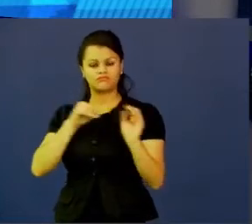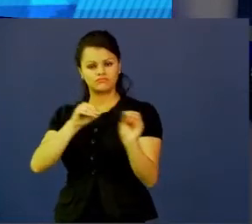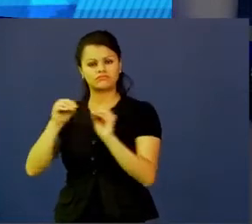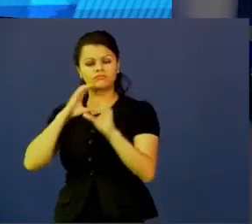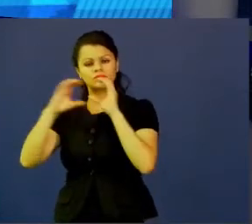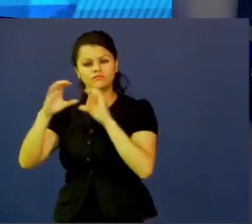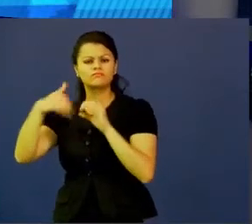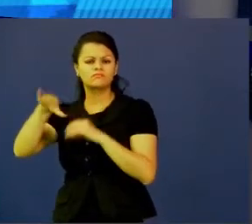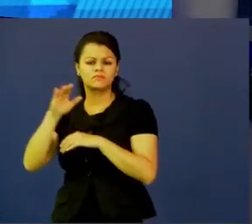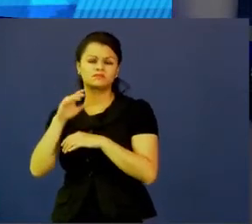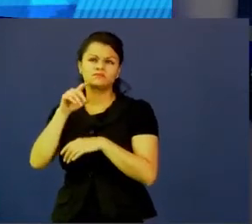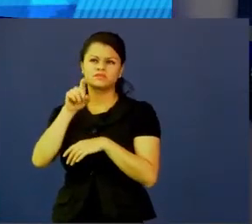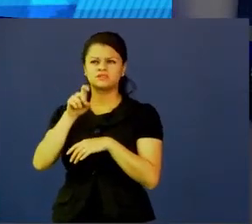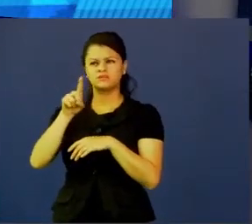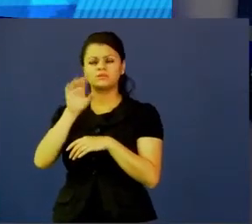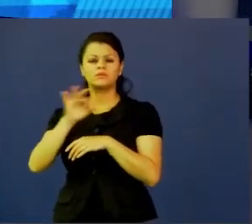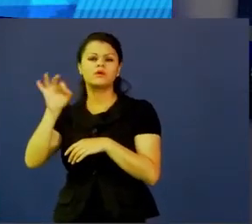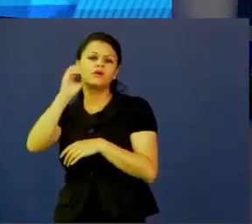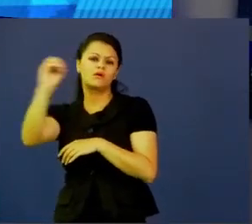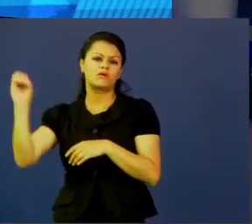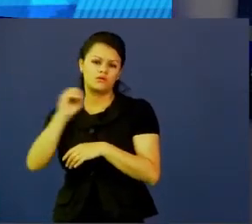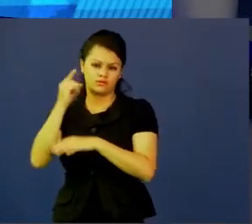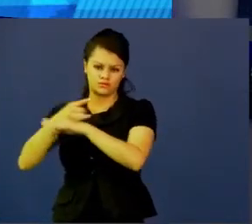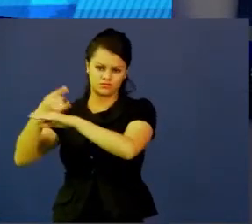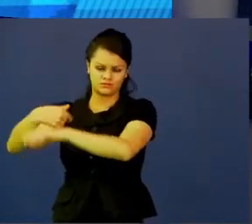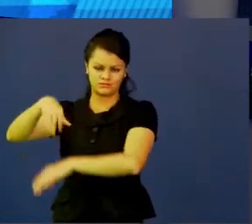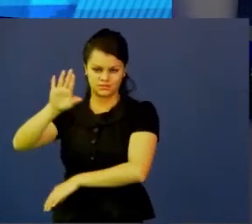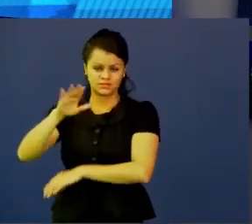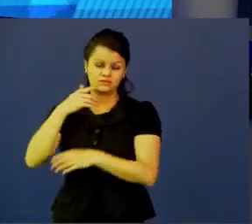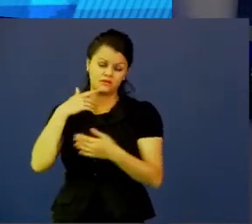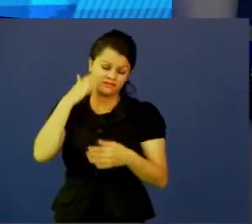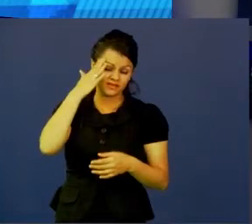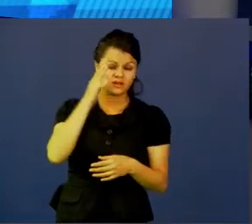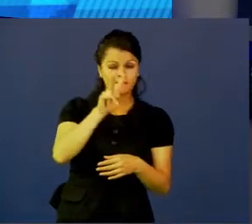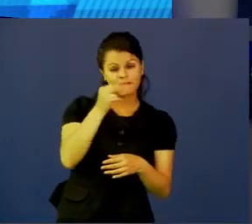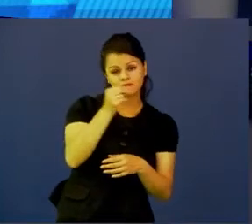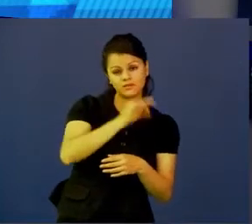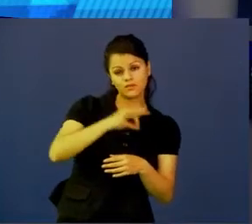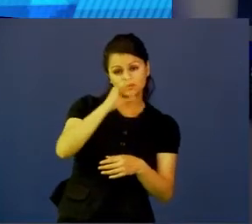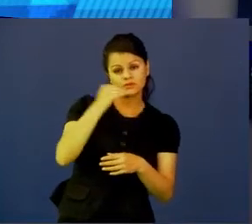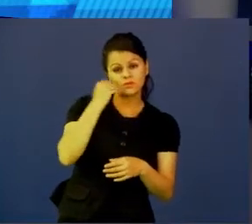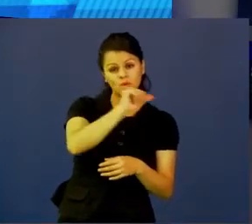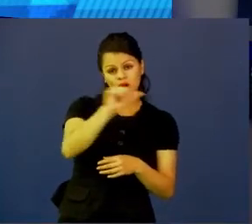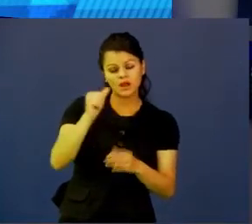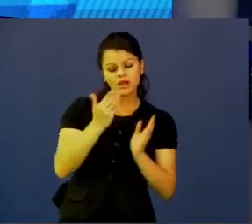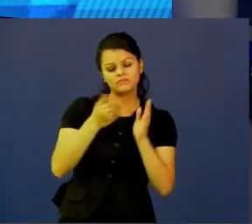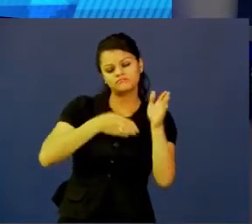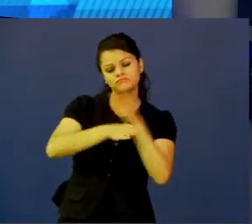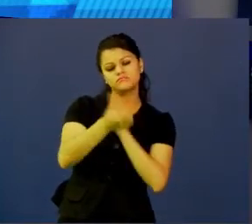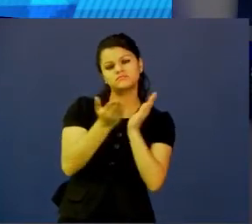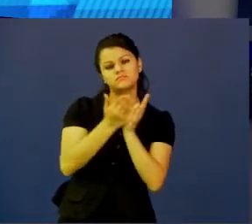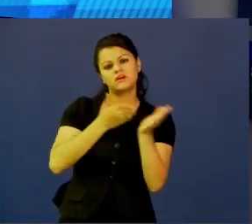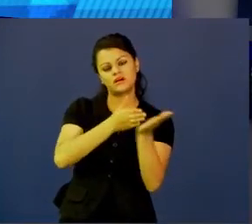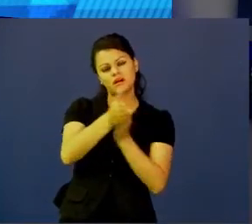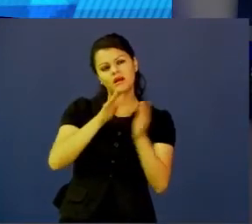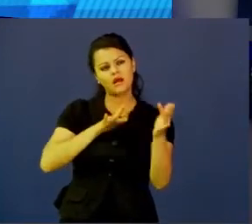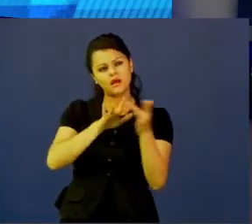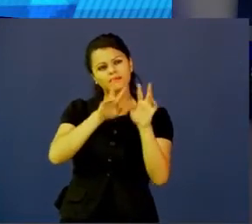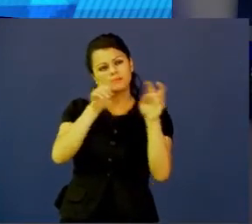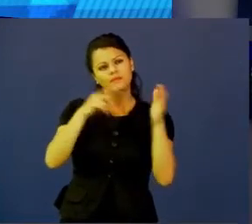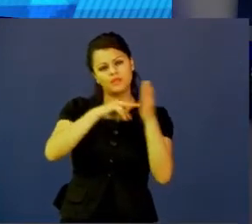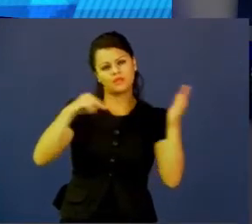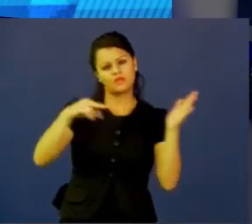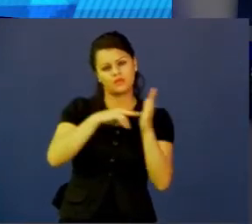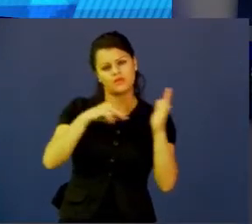que el 20% de las mujeres, solo el 20% de las mujeres, estudian carreras relacionadas con tecnologías de información y